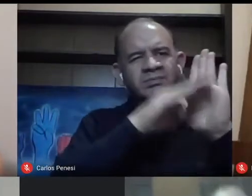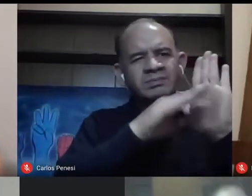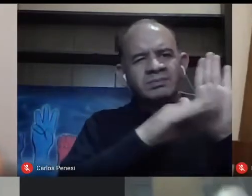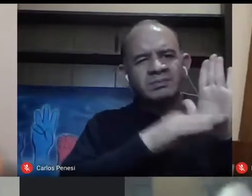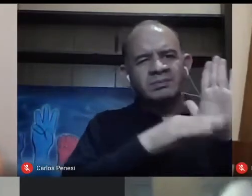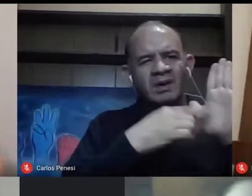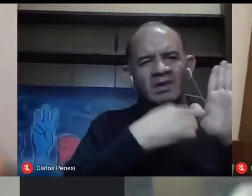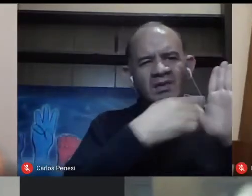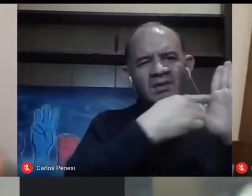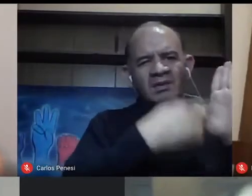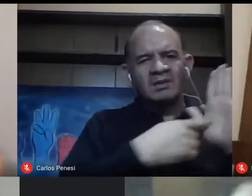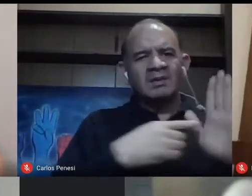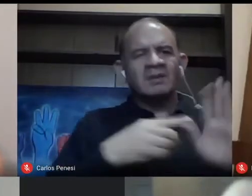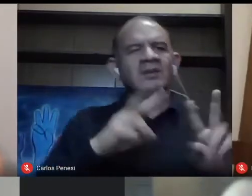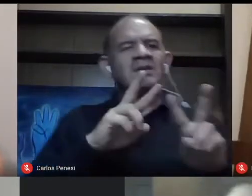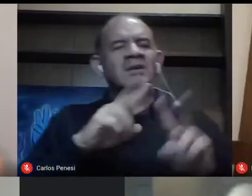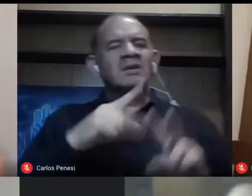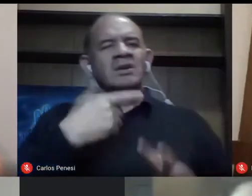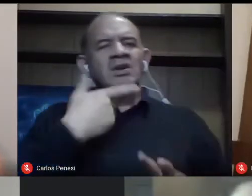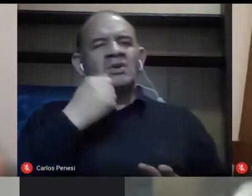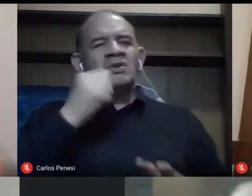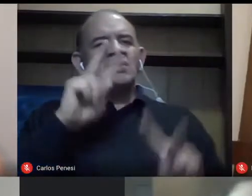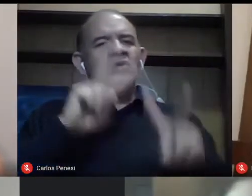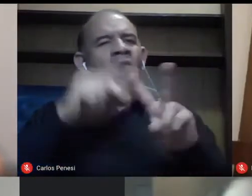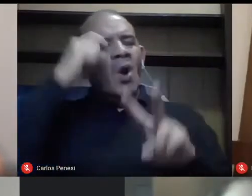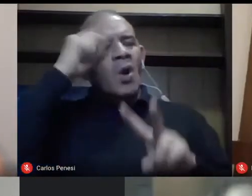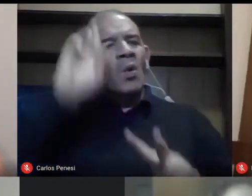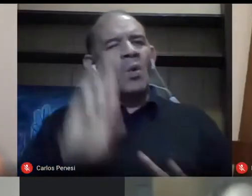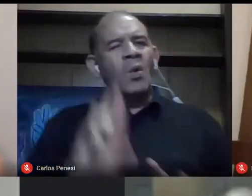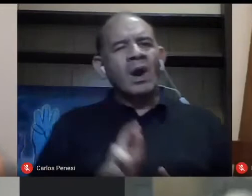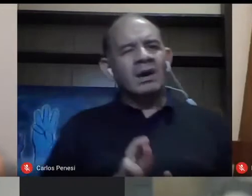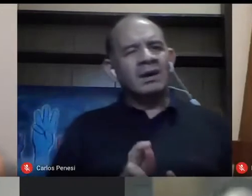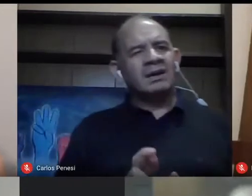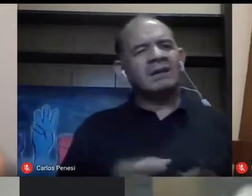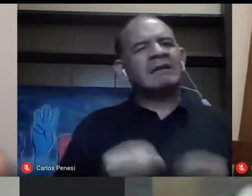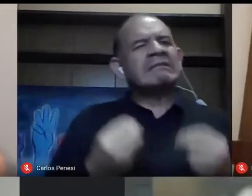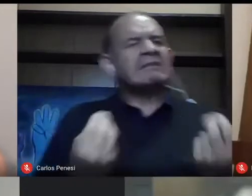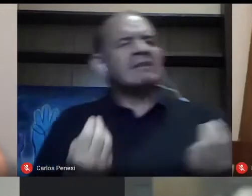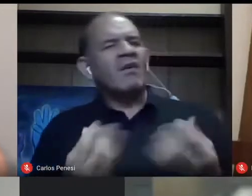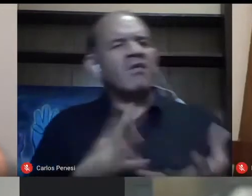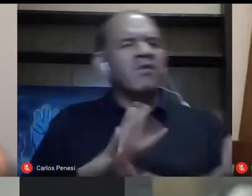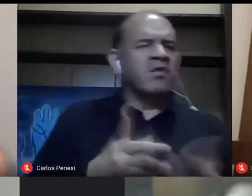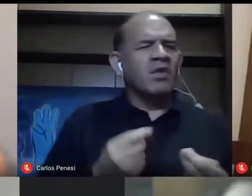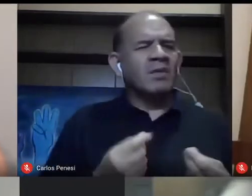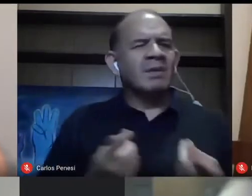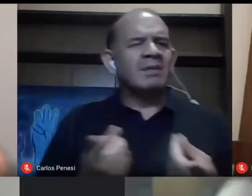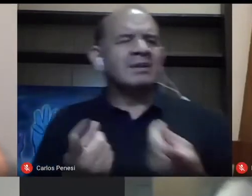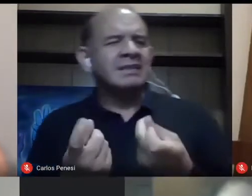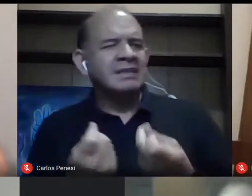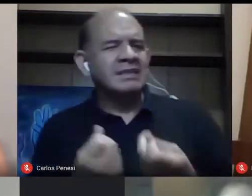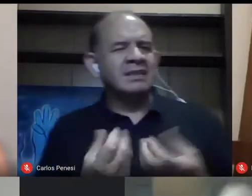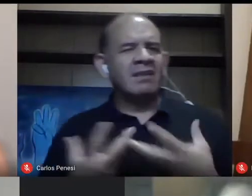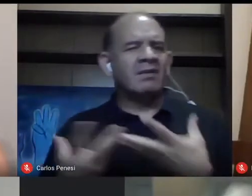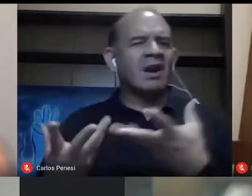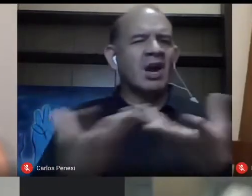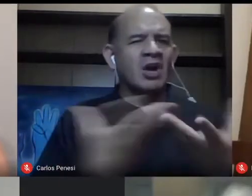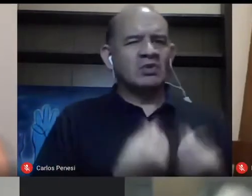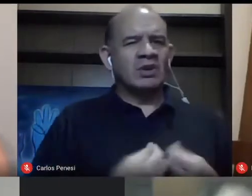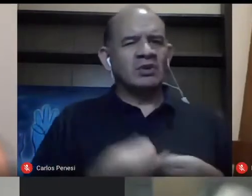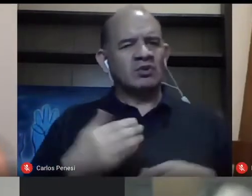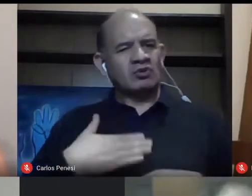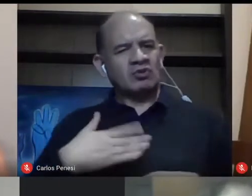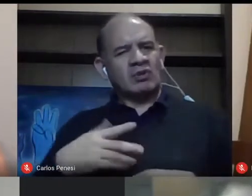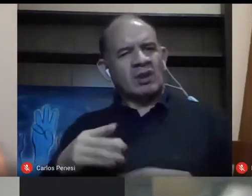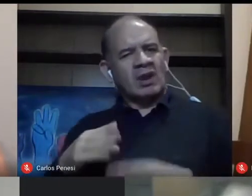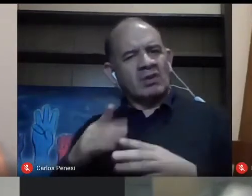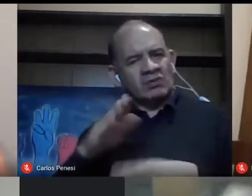software. ¿Qué software van a utilizar para la realización de este catálogo abierto? Efectivamente, esa es nuestra responsabilidad y ya